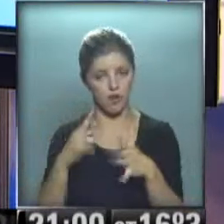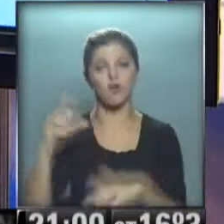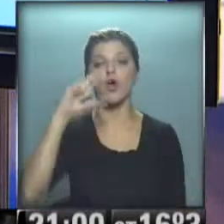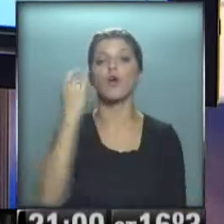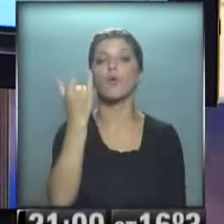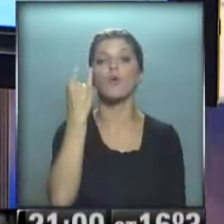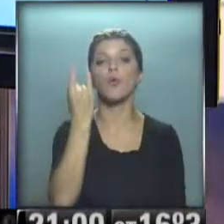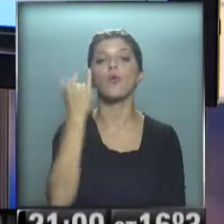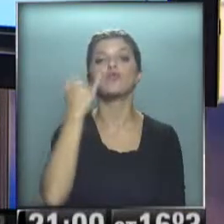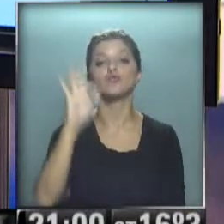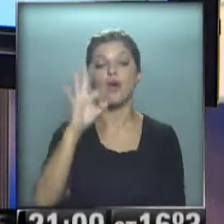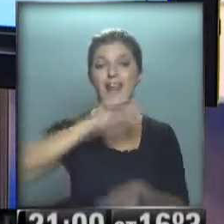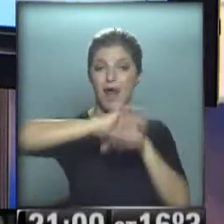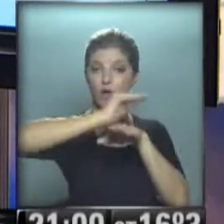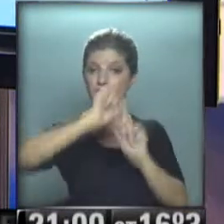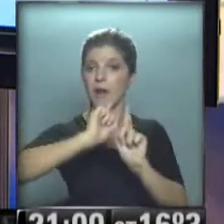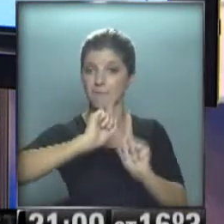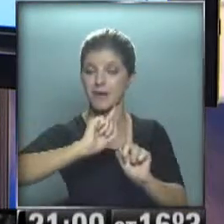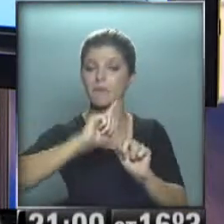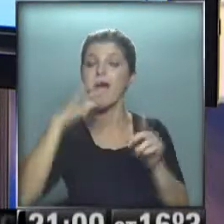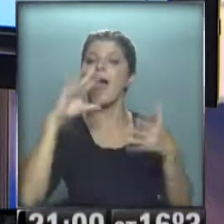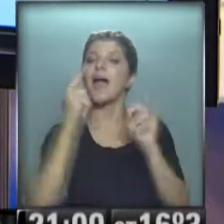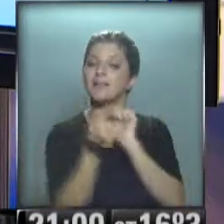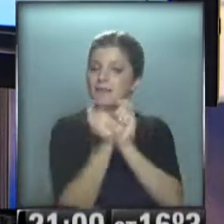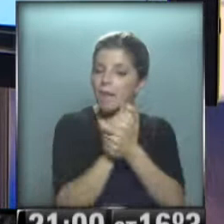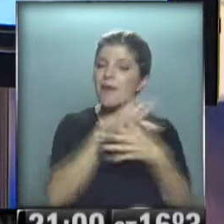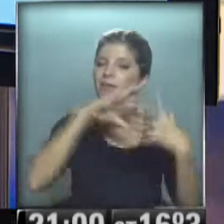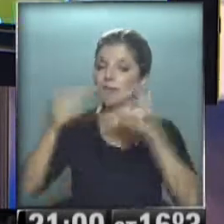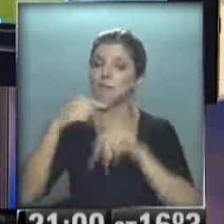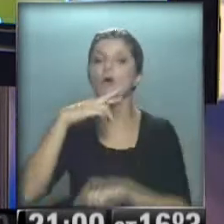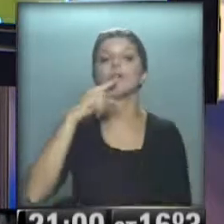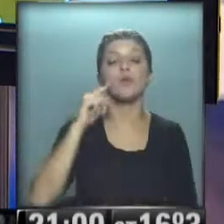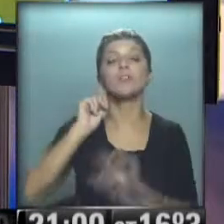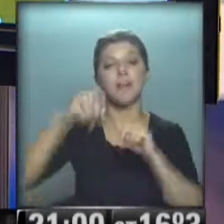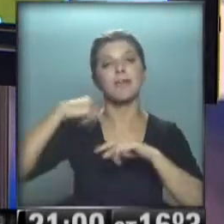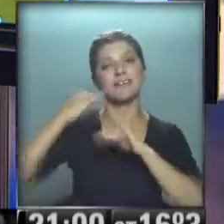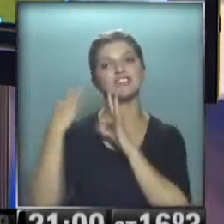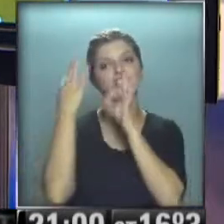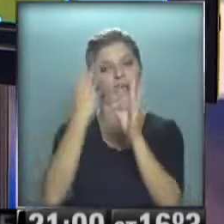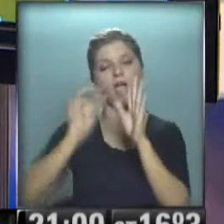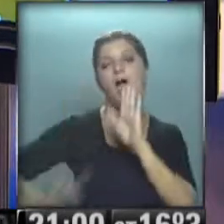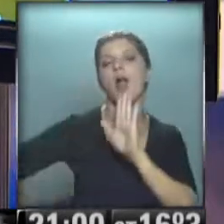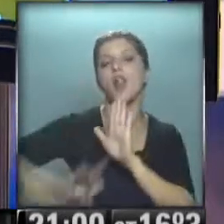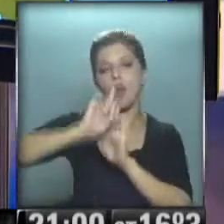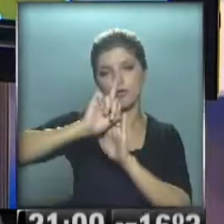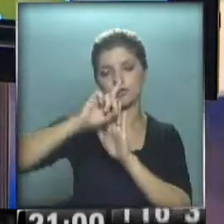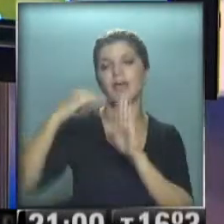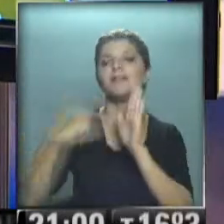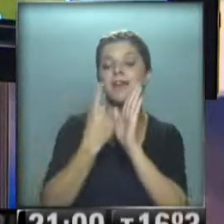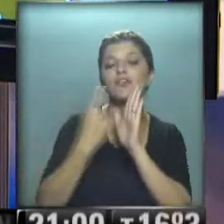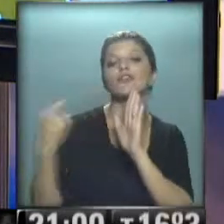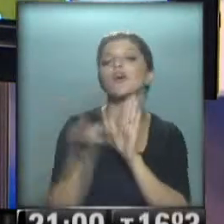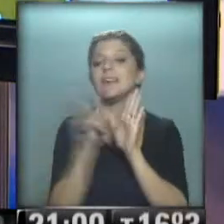lo largo de la región cordillerana, tiempo inestable en la provincia de San Luis, y el mal tiempo también se va a concentrar en el centro este del